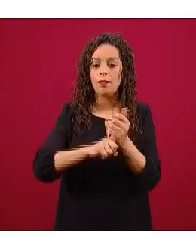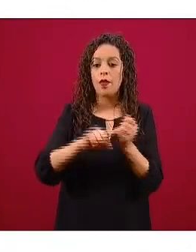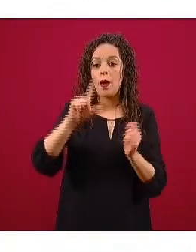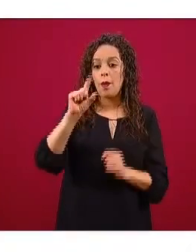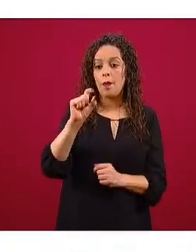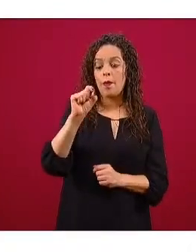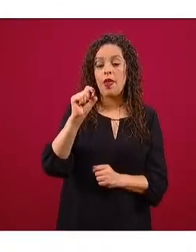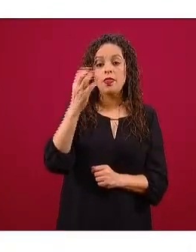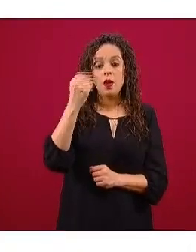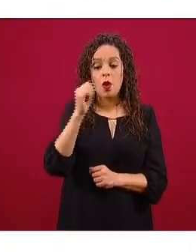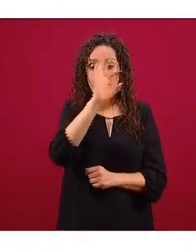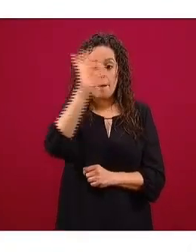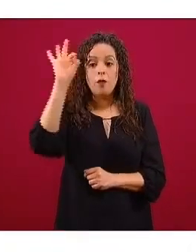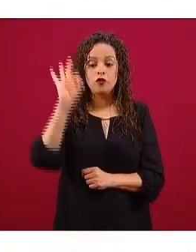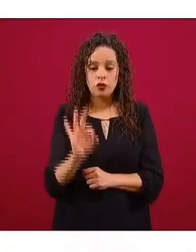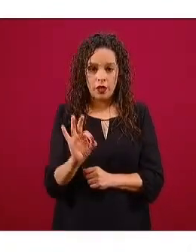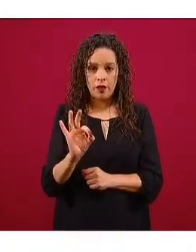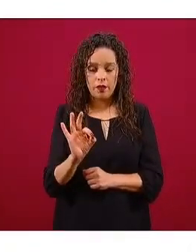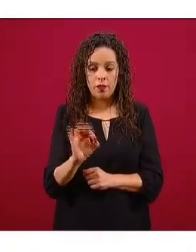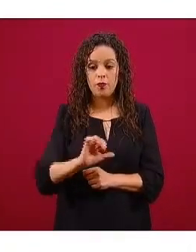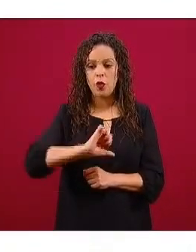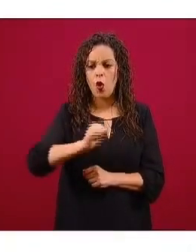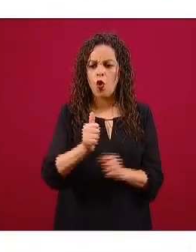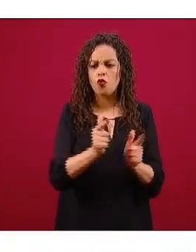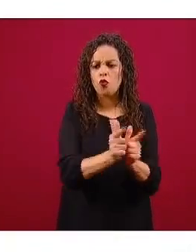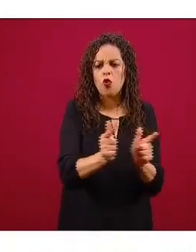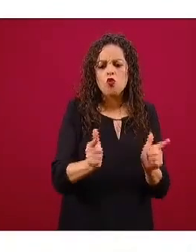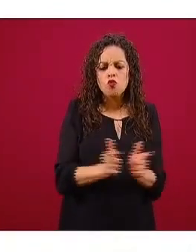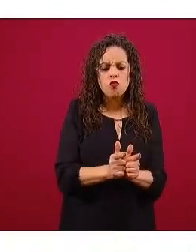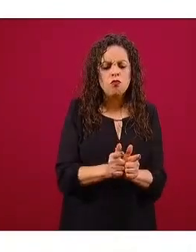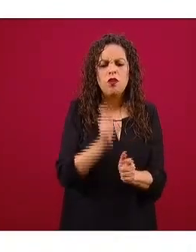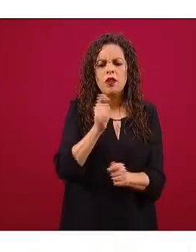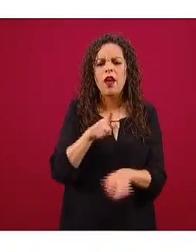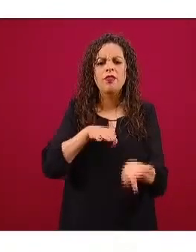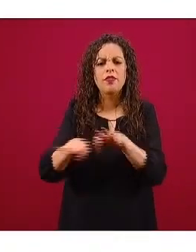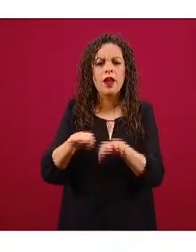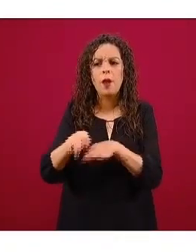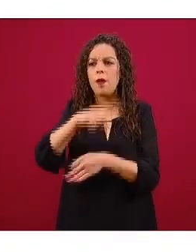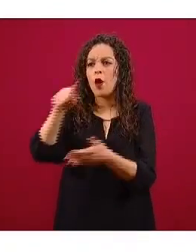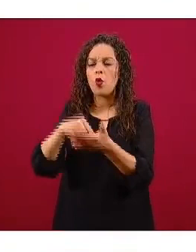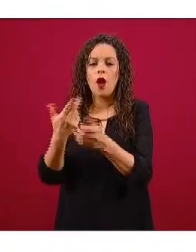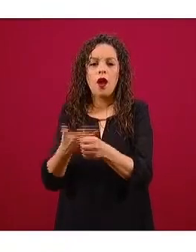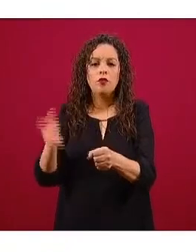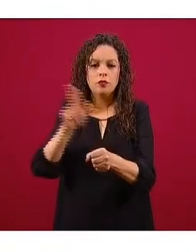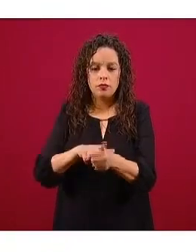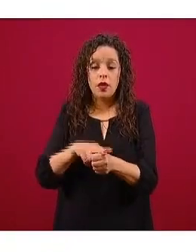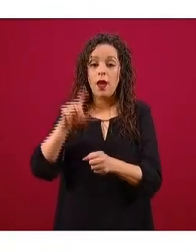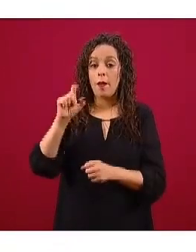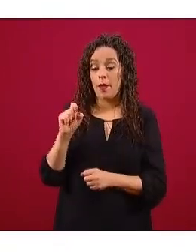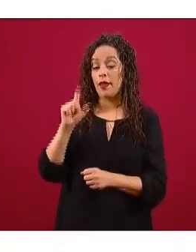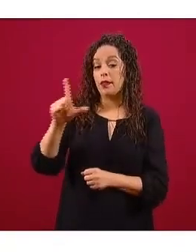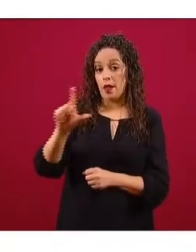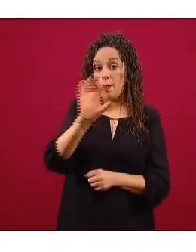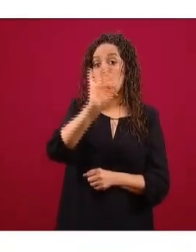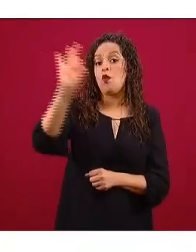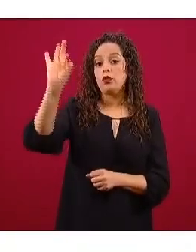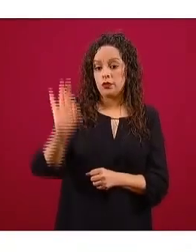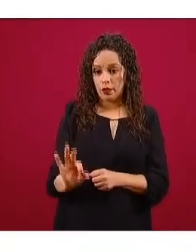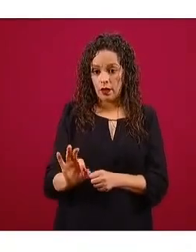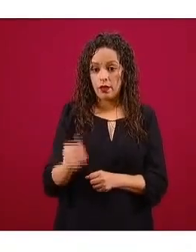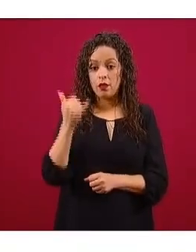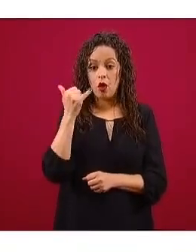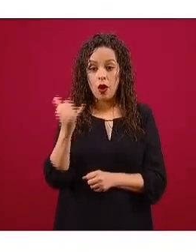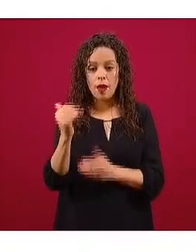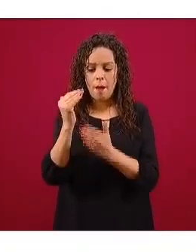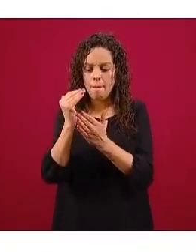en relación a los últimos datos. Otros grupos de trabajadores de la salud representan el 27%, y con los